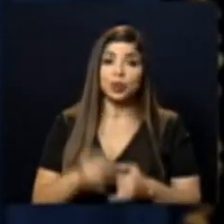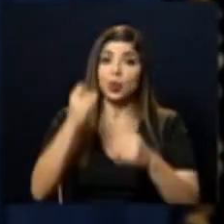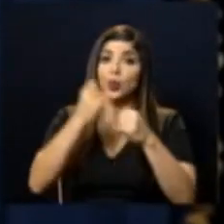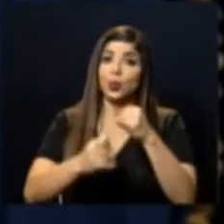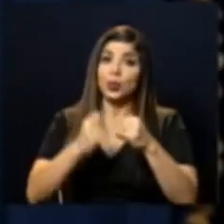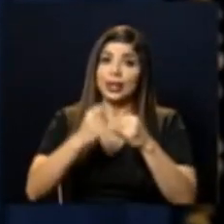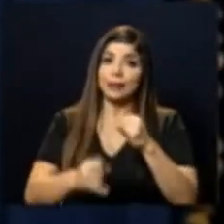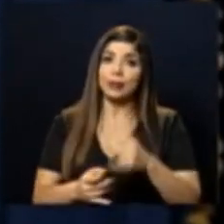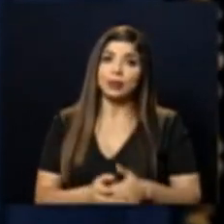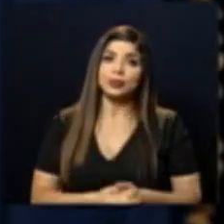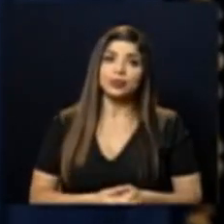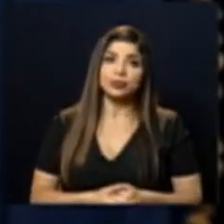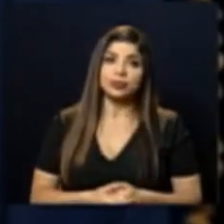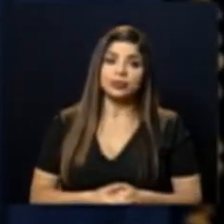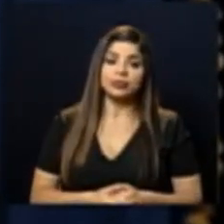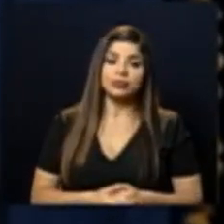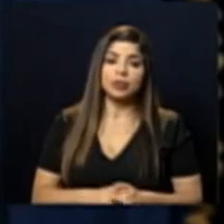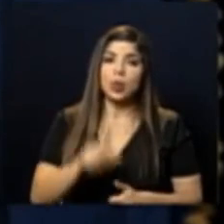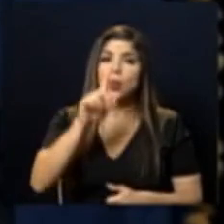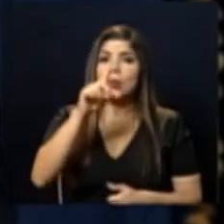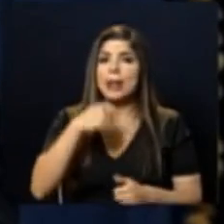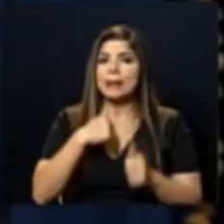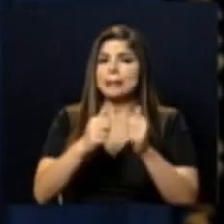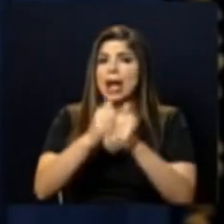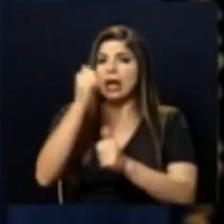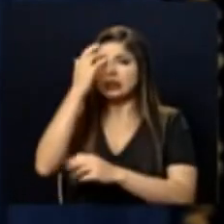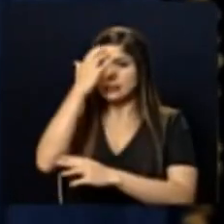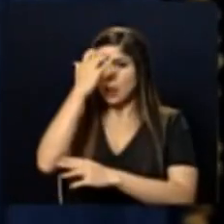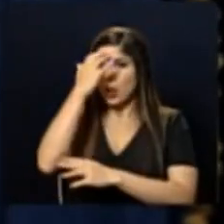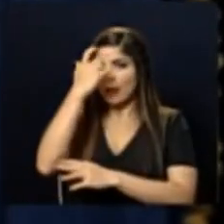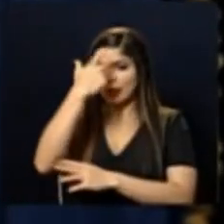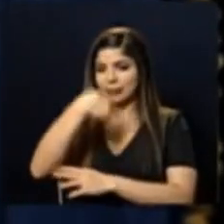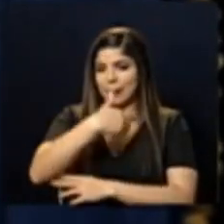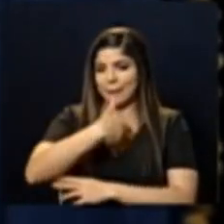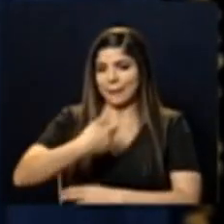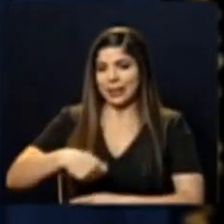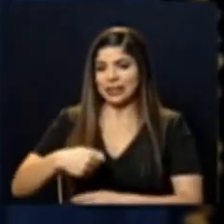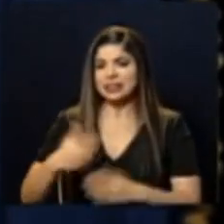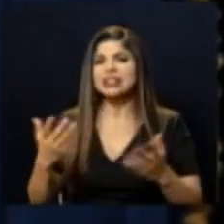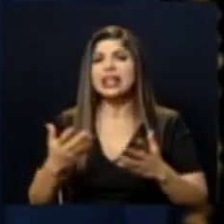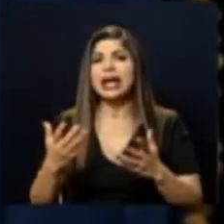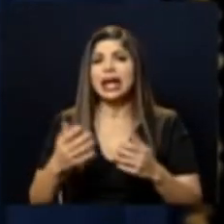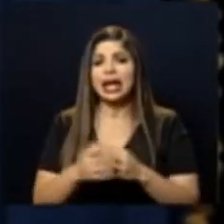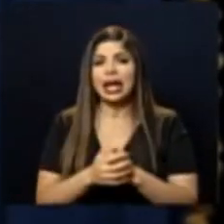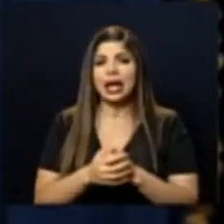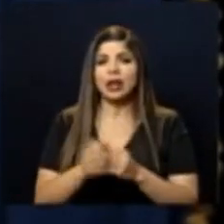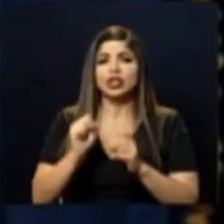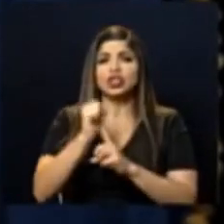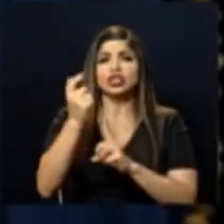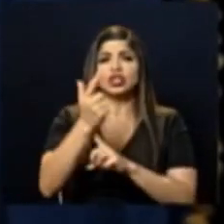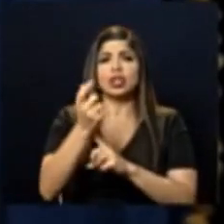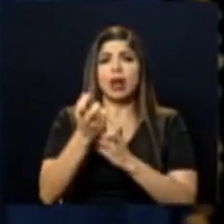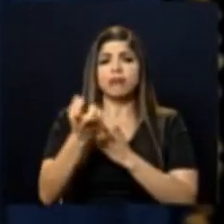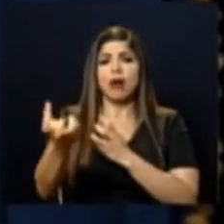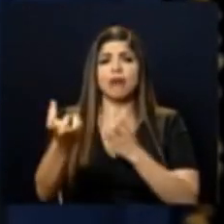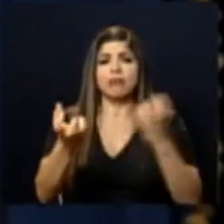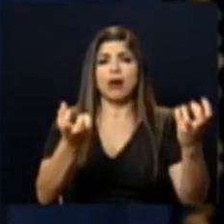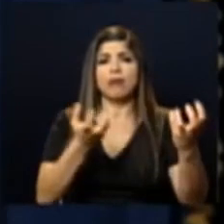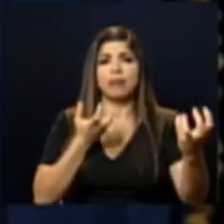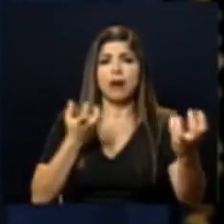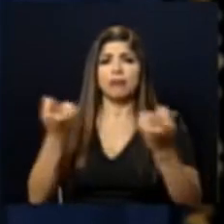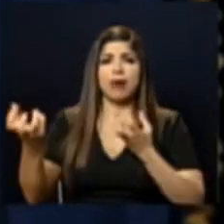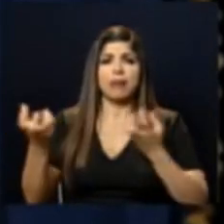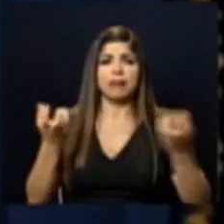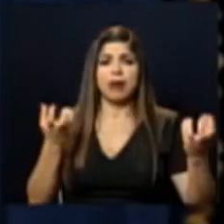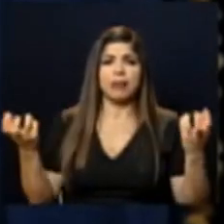último, una de mis mayores preocupaciones como presidente ha sido la polarización social que ha